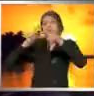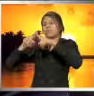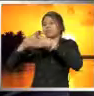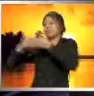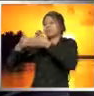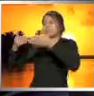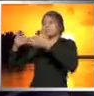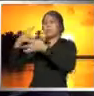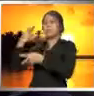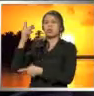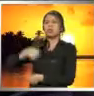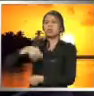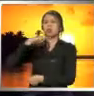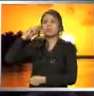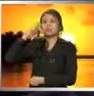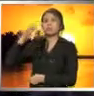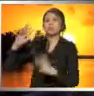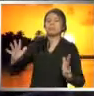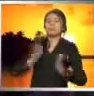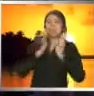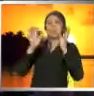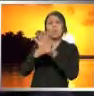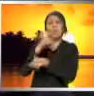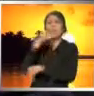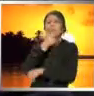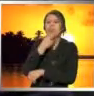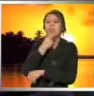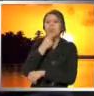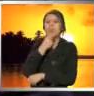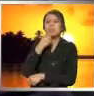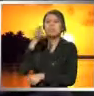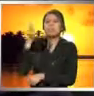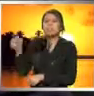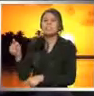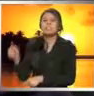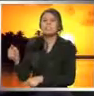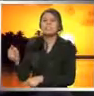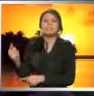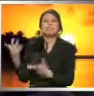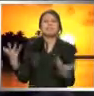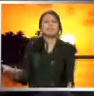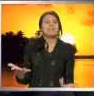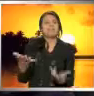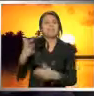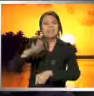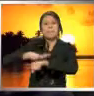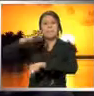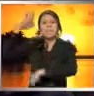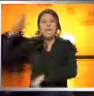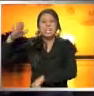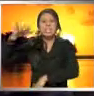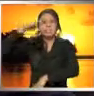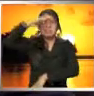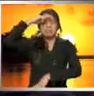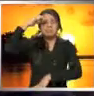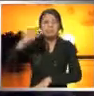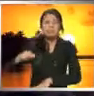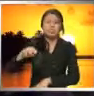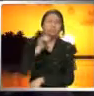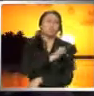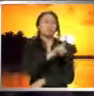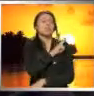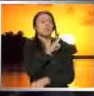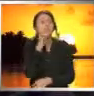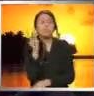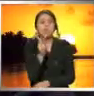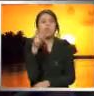en la salud sexual y reproductiva es brutal, porque los hombres le cuestan 3 veces más al Estado mexicano en los servicios de salud pública. Y la razón es que